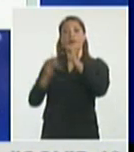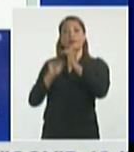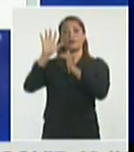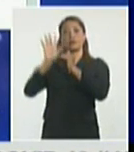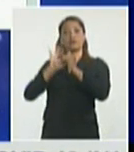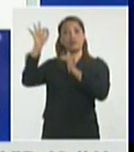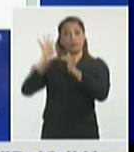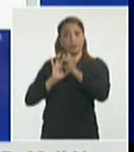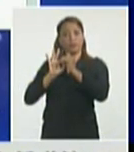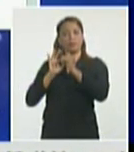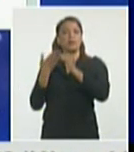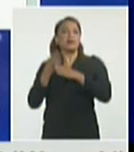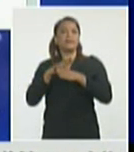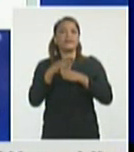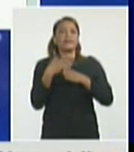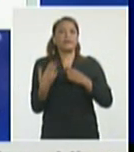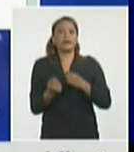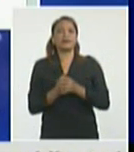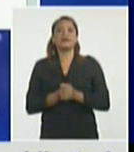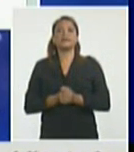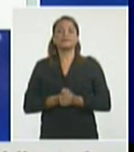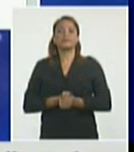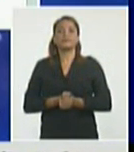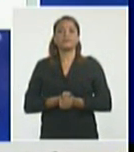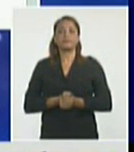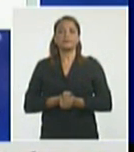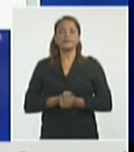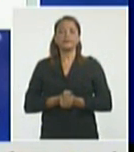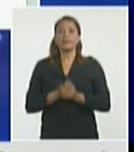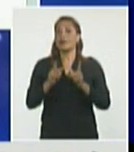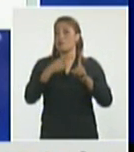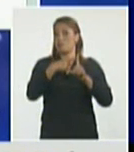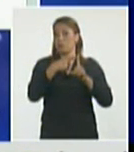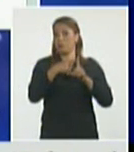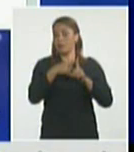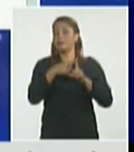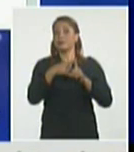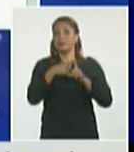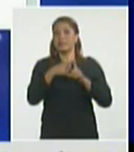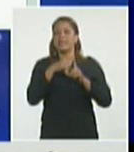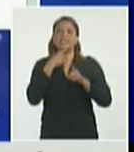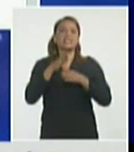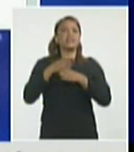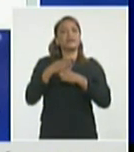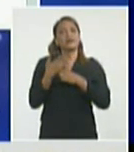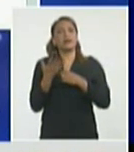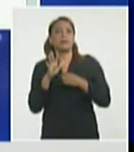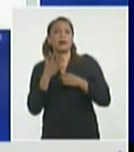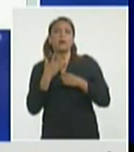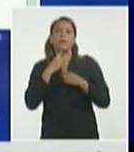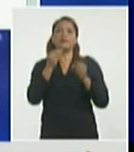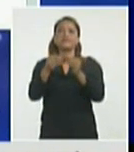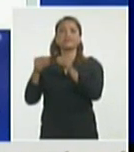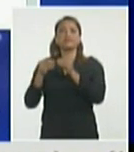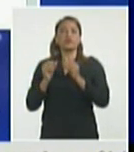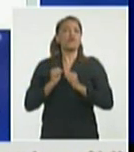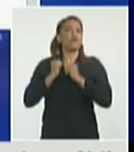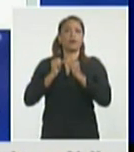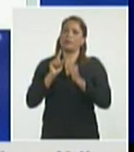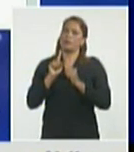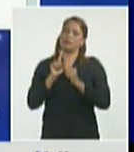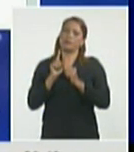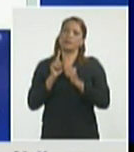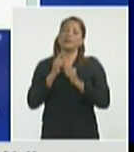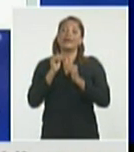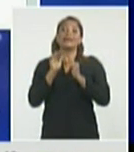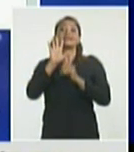5% de las muestras que procesa positivas a la COVID, dice que más o menos la transmisión no es muy elevada. Ya de